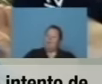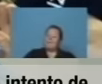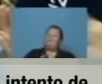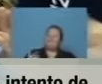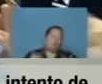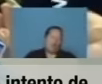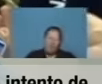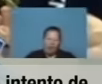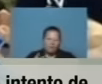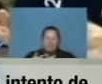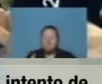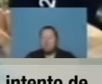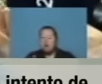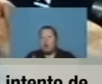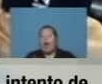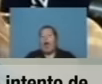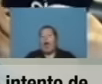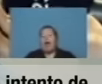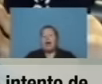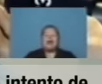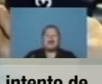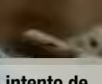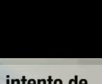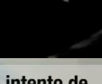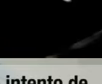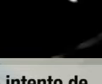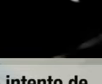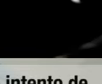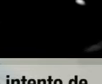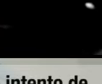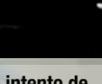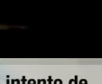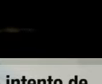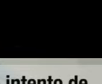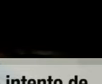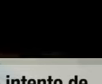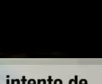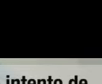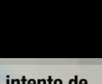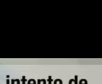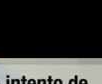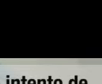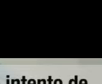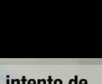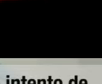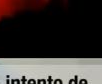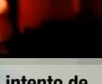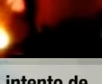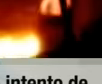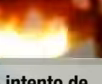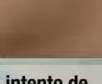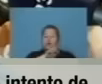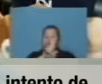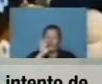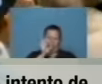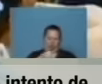cosa natural, no lo veo nada que tenga que detenerlo. Aníbal Fernández dijo que los incidentes eran algo natural en una